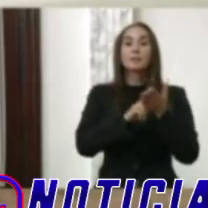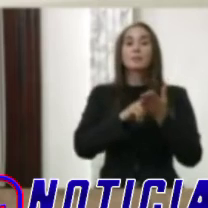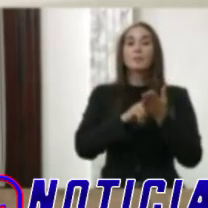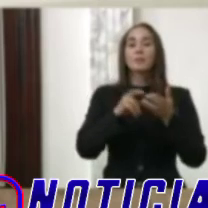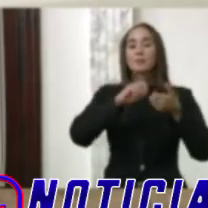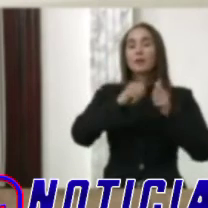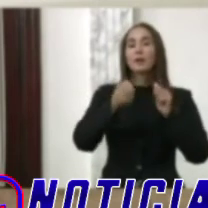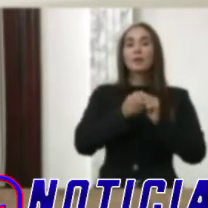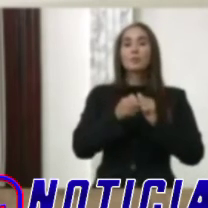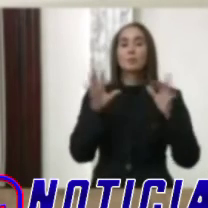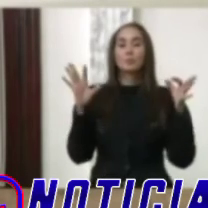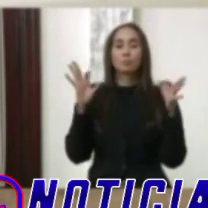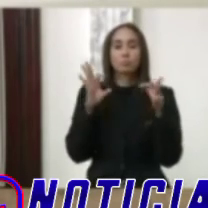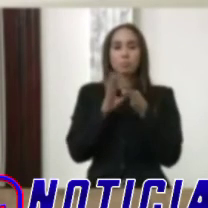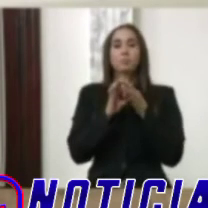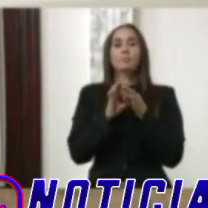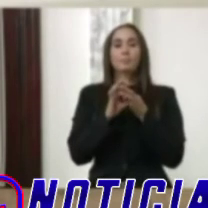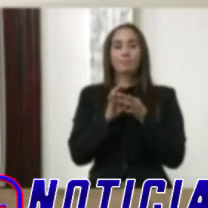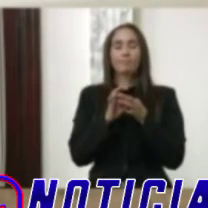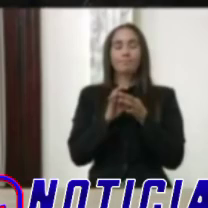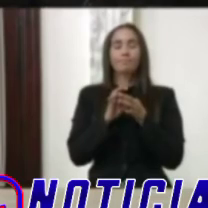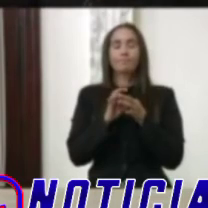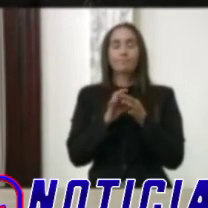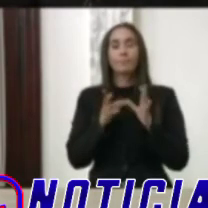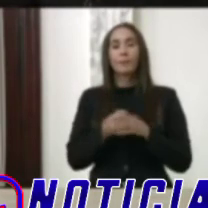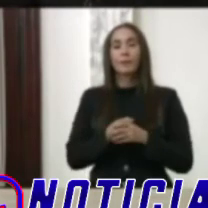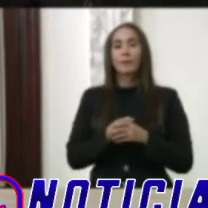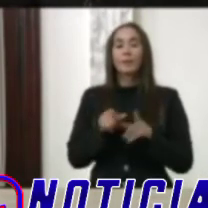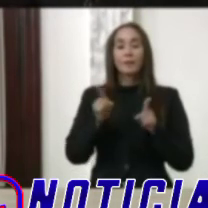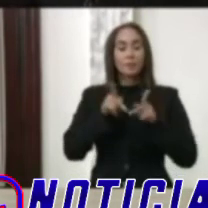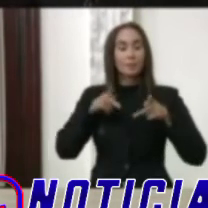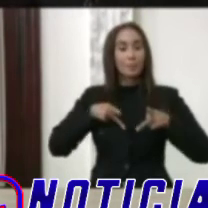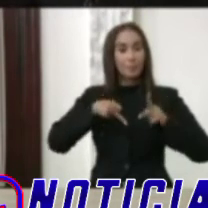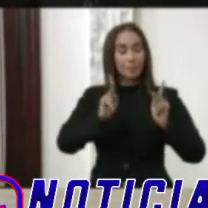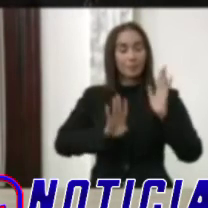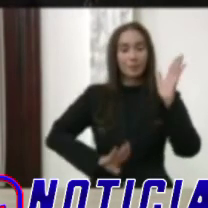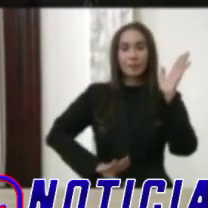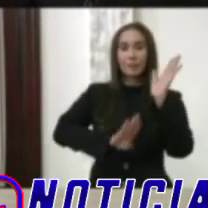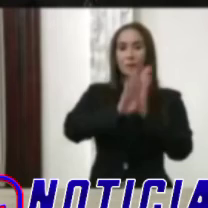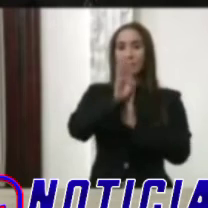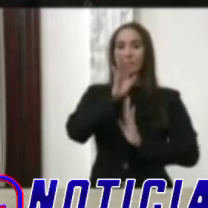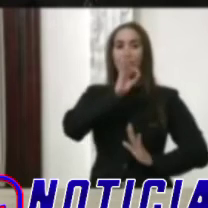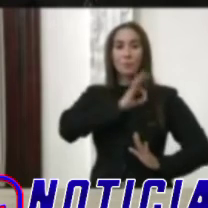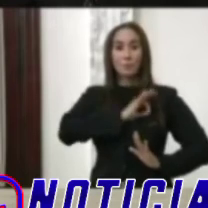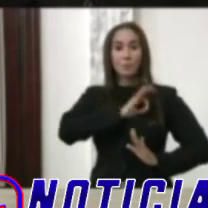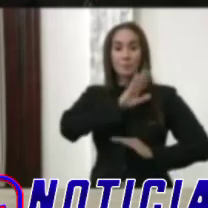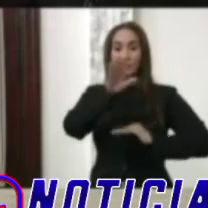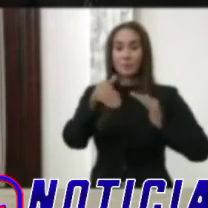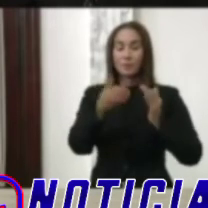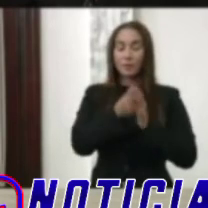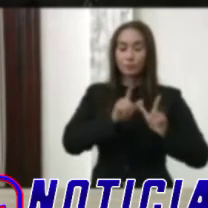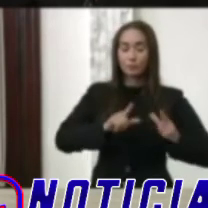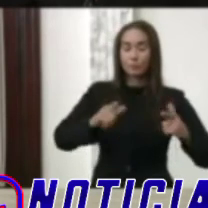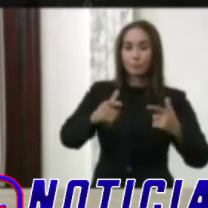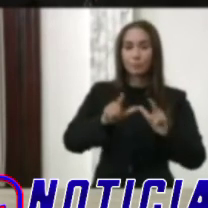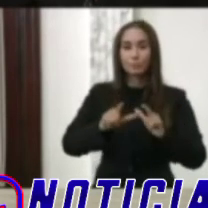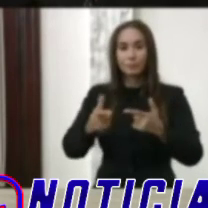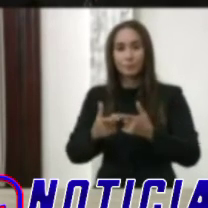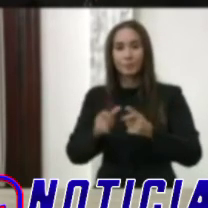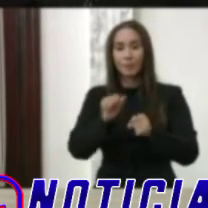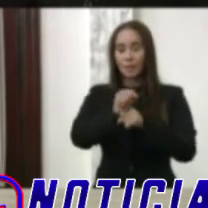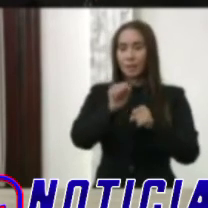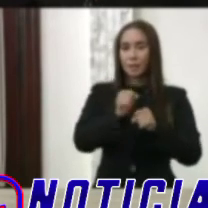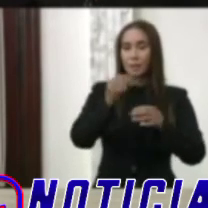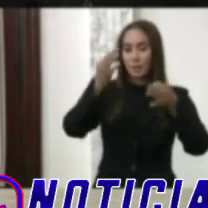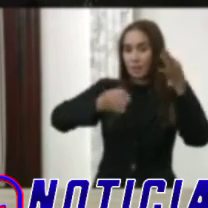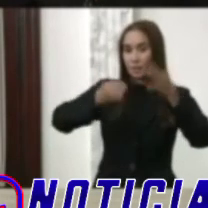problemas colectivos, crear consensos, permitir que el desarrollo beneficie a todos los sectores, ejercer la justicia social